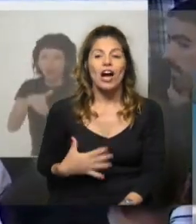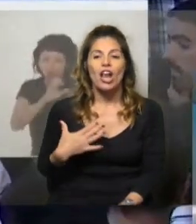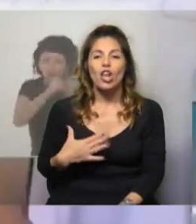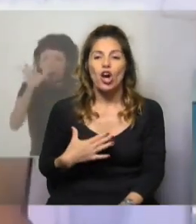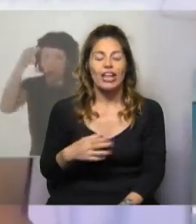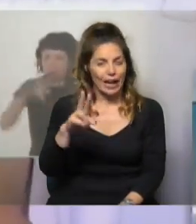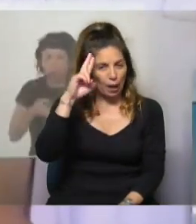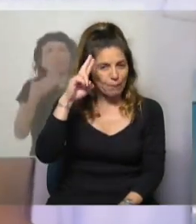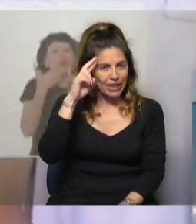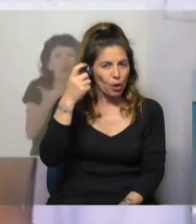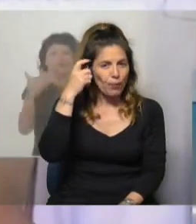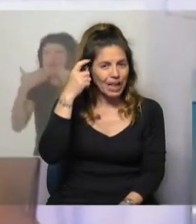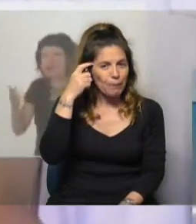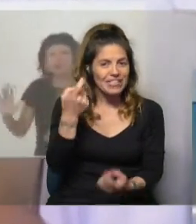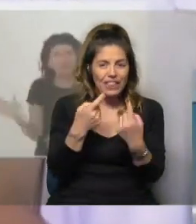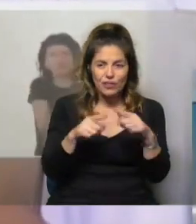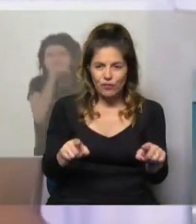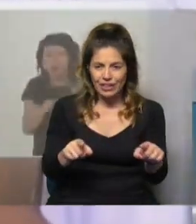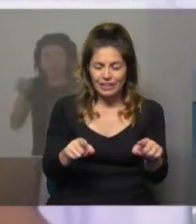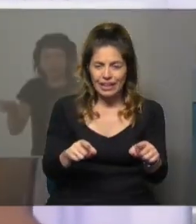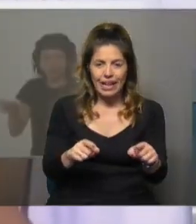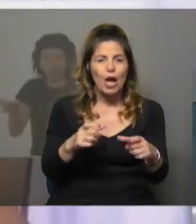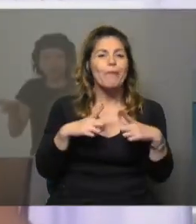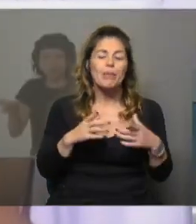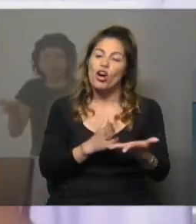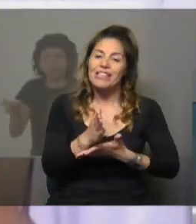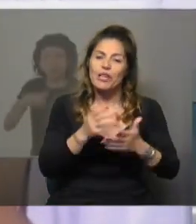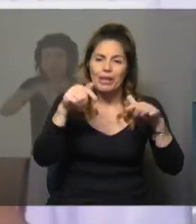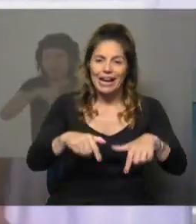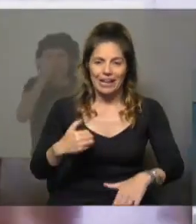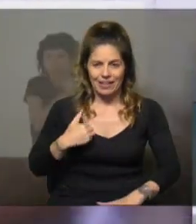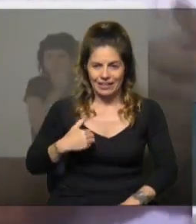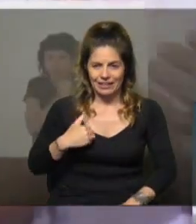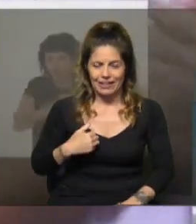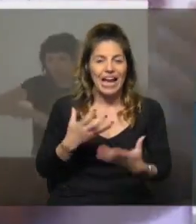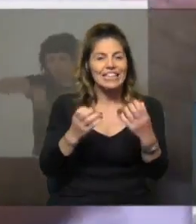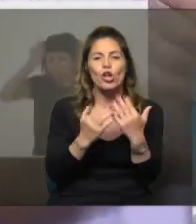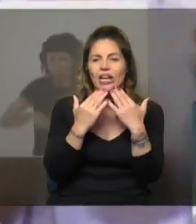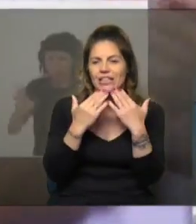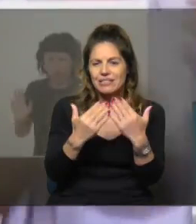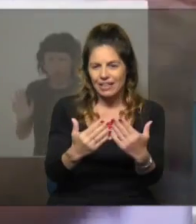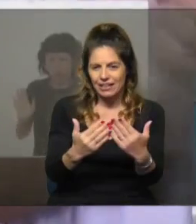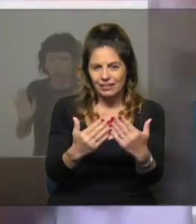distinto se instalen para siempre en la Argentina quiero